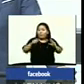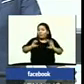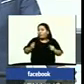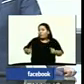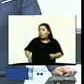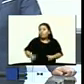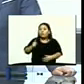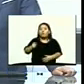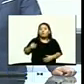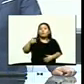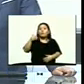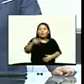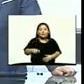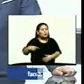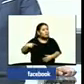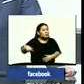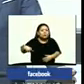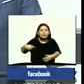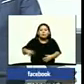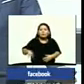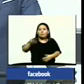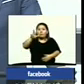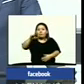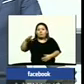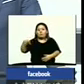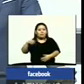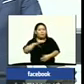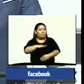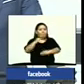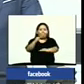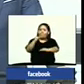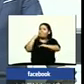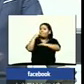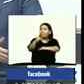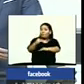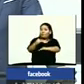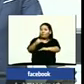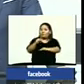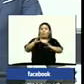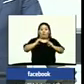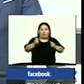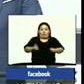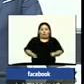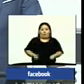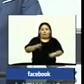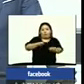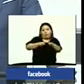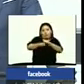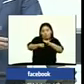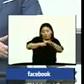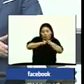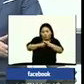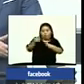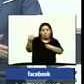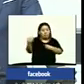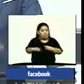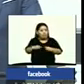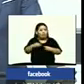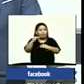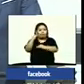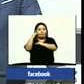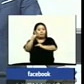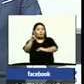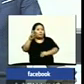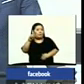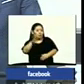Noticias Internacionales Límite, la administración que está en este cargo manejando el Ejecutivo para